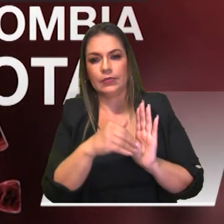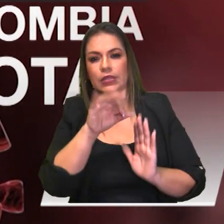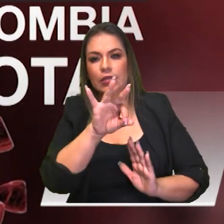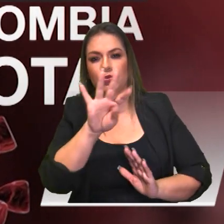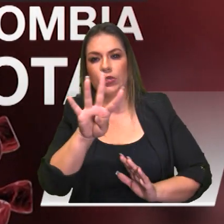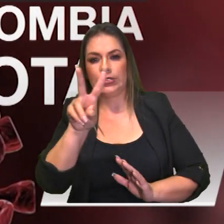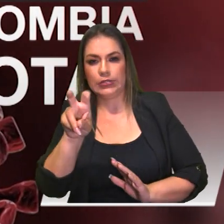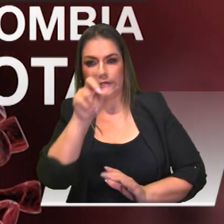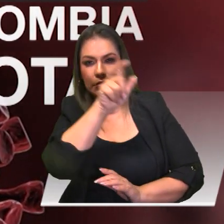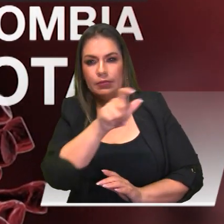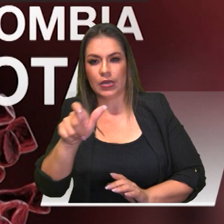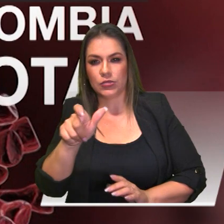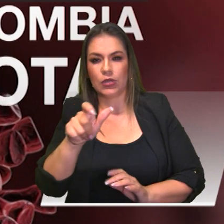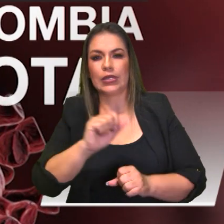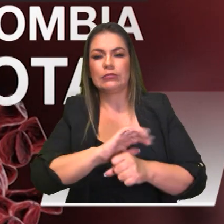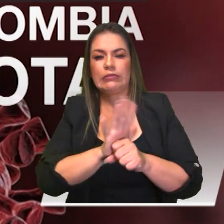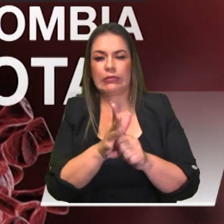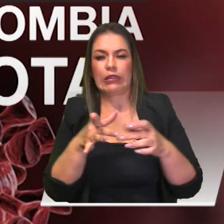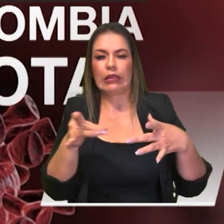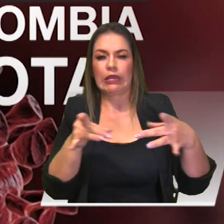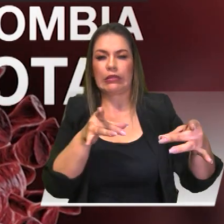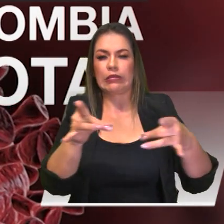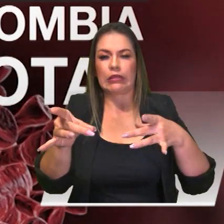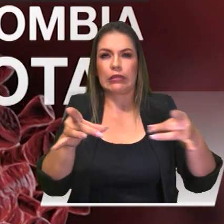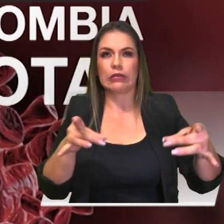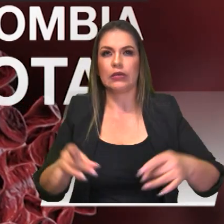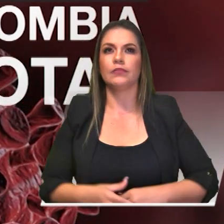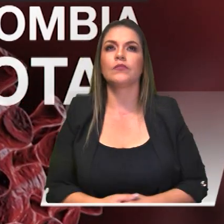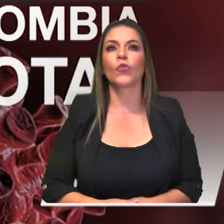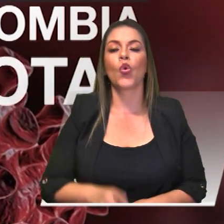1.737.347 personas han contraído el virus.